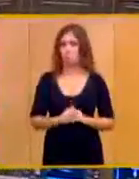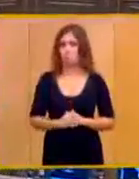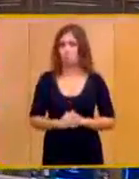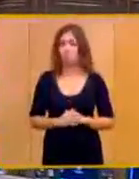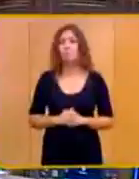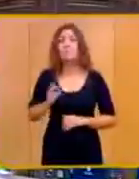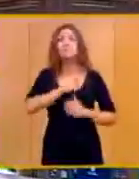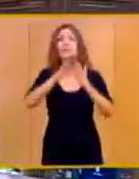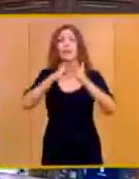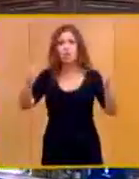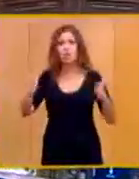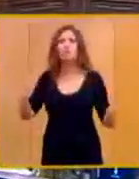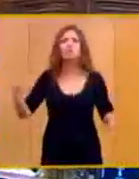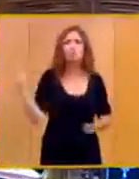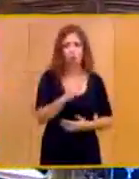Señorías, a todos.